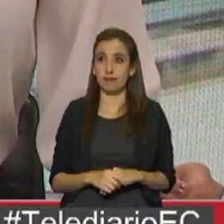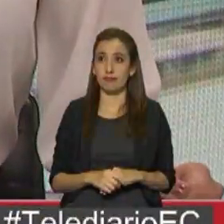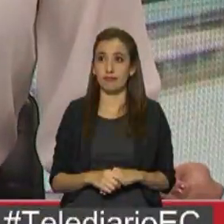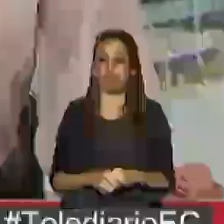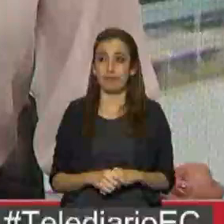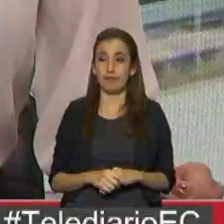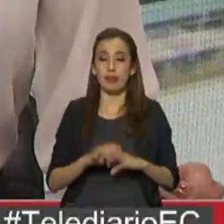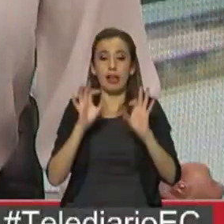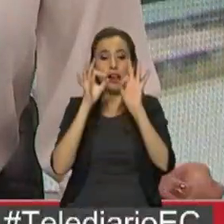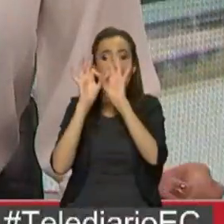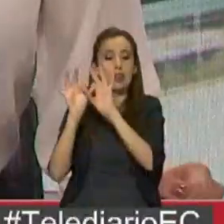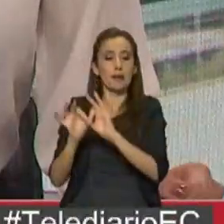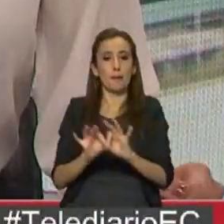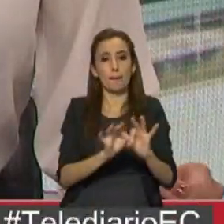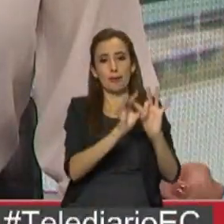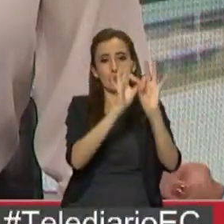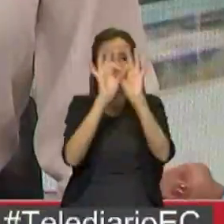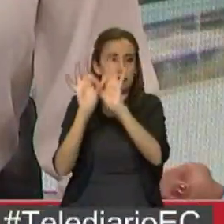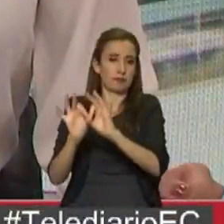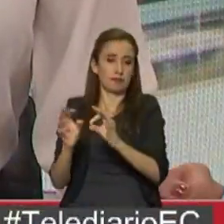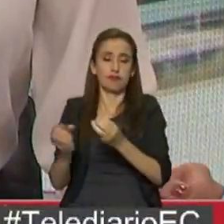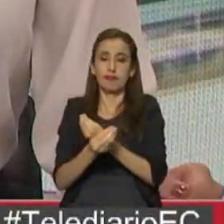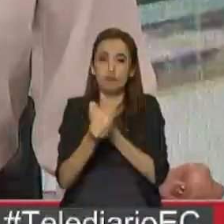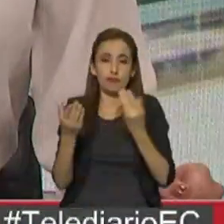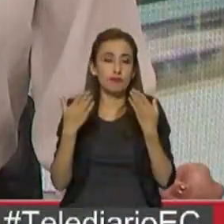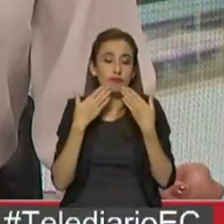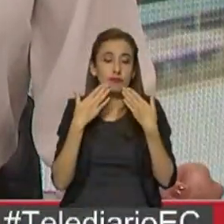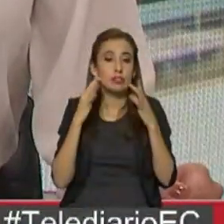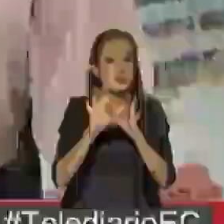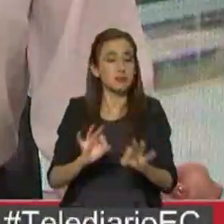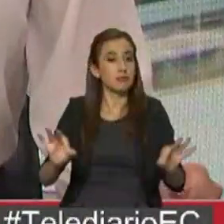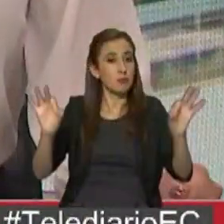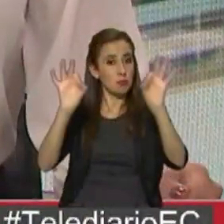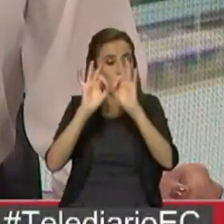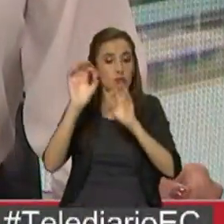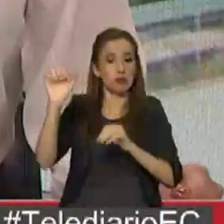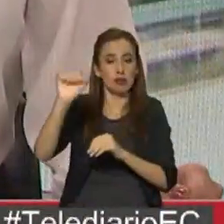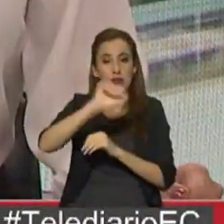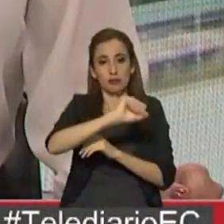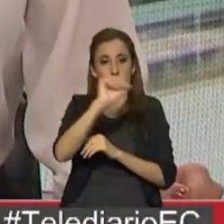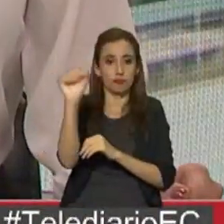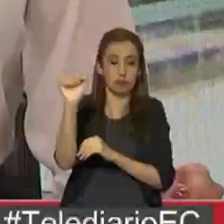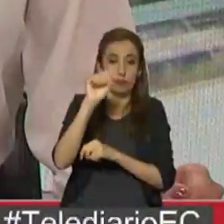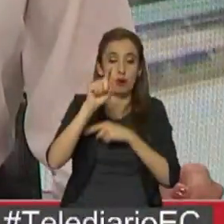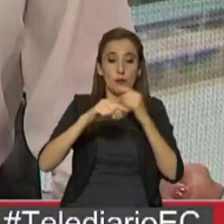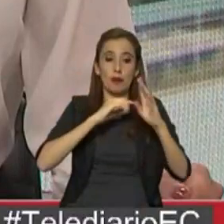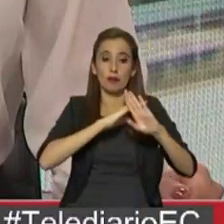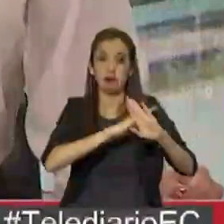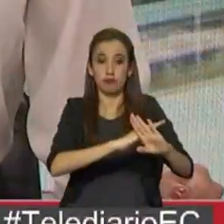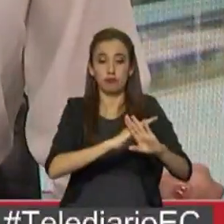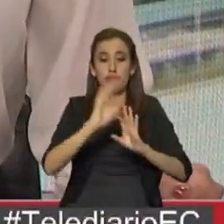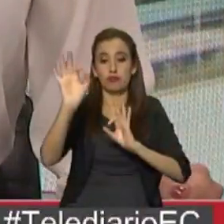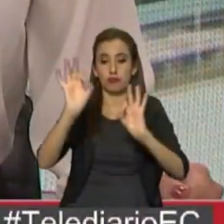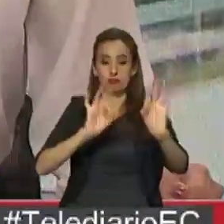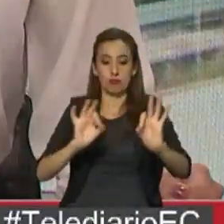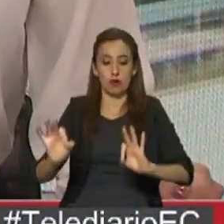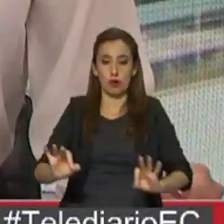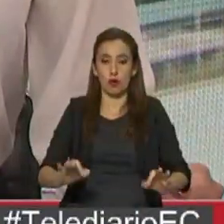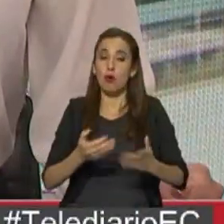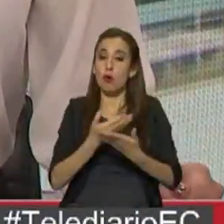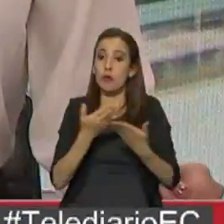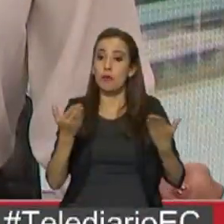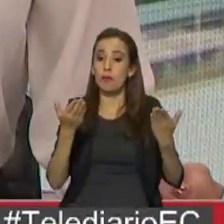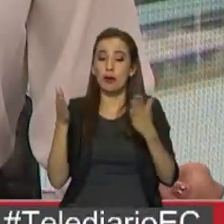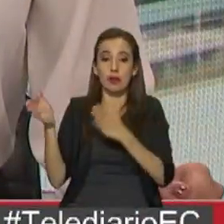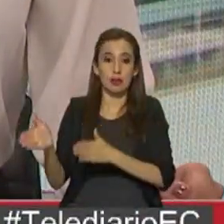la limpieza de los espacios que manipulamos en el vehículo es muy importante para evitar la propagación del cob y 19 durante la cuarentena